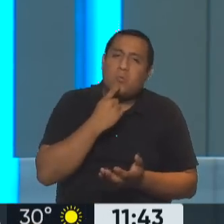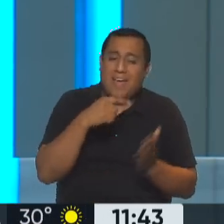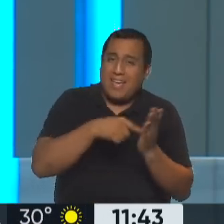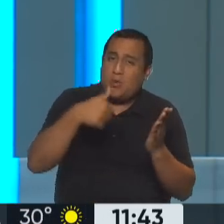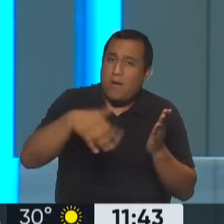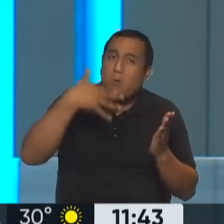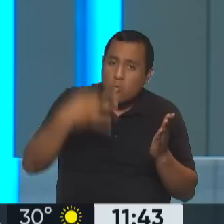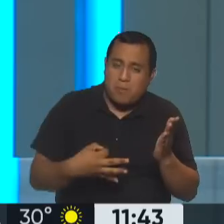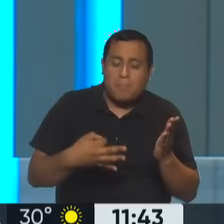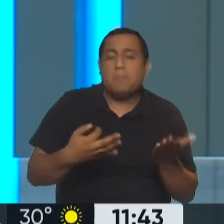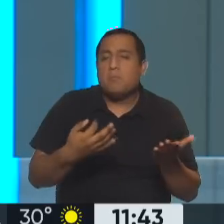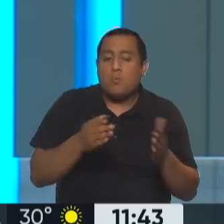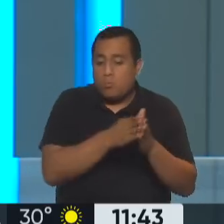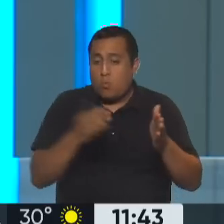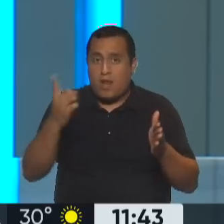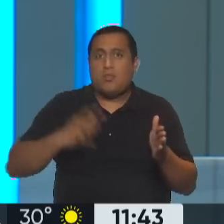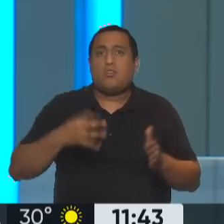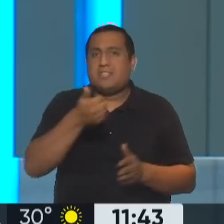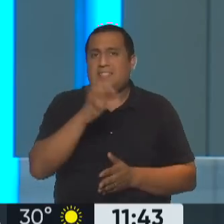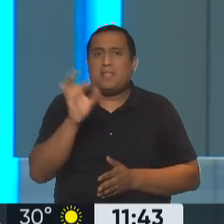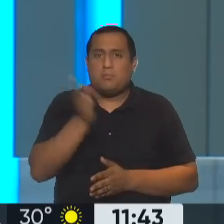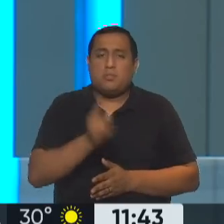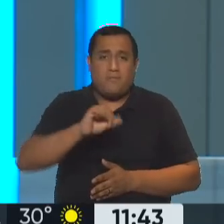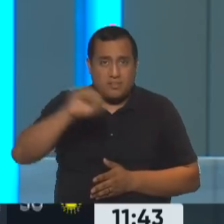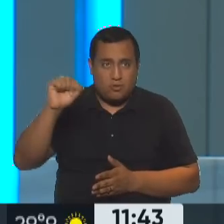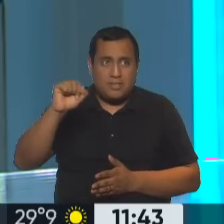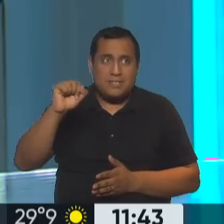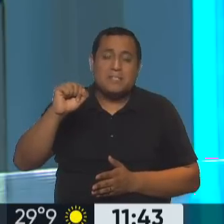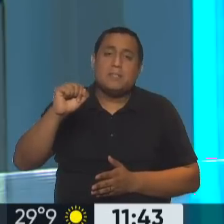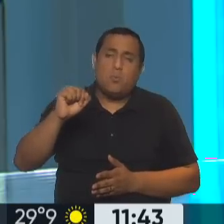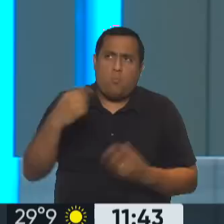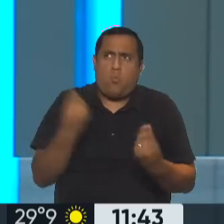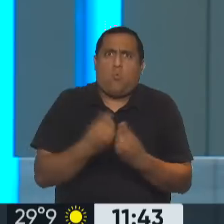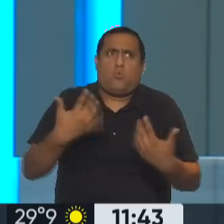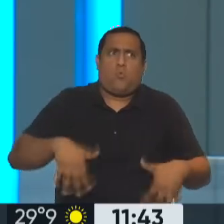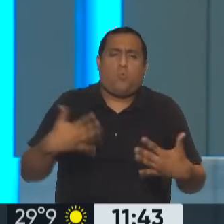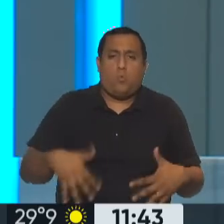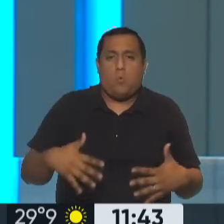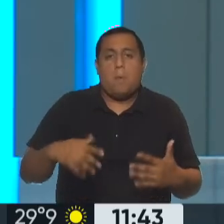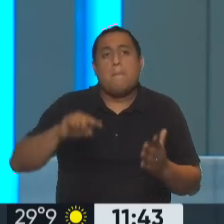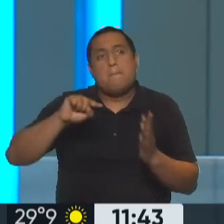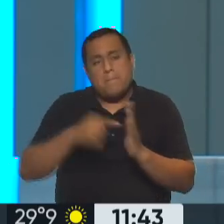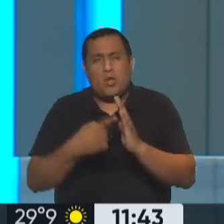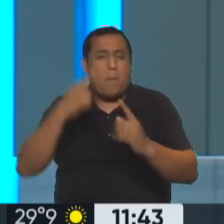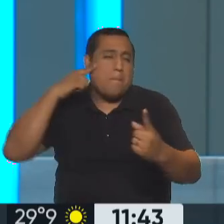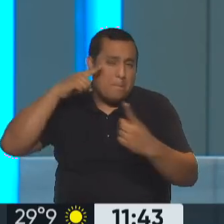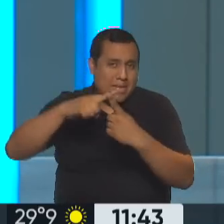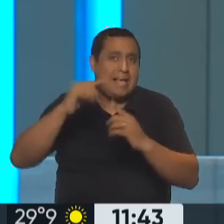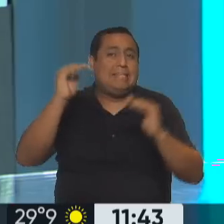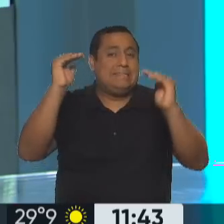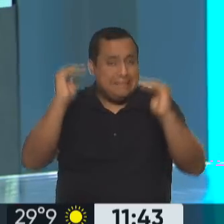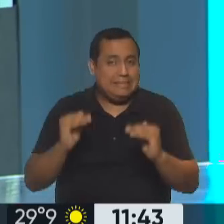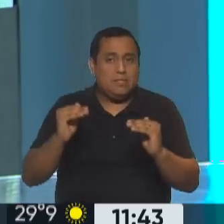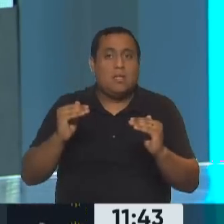cumplir. 60% de inflación. Sí. Es lo que parecería una inflación muy alta, pero es una meta ambiciosa teniendo en cuenta...